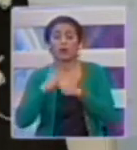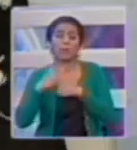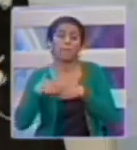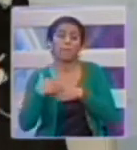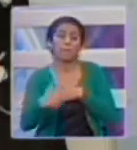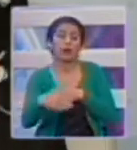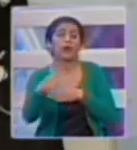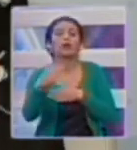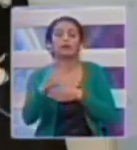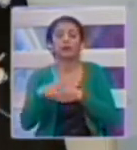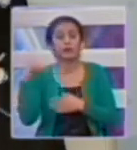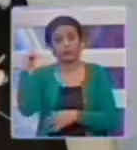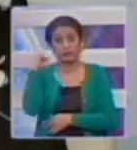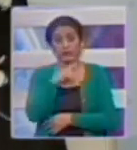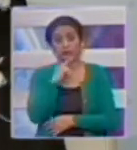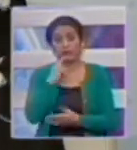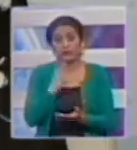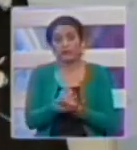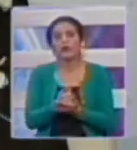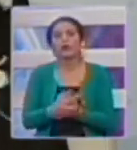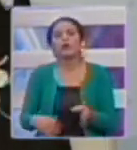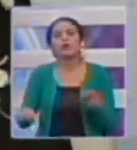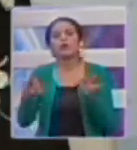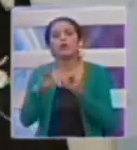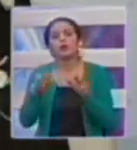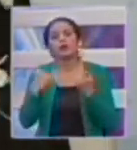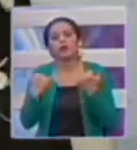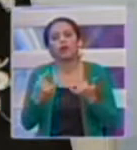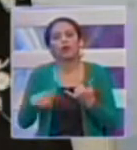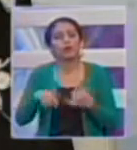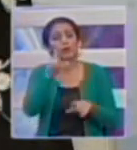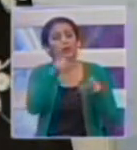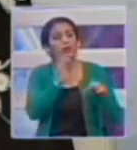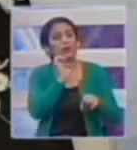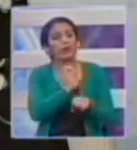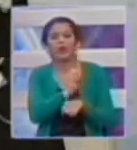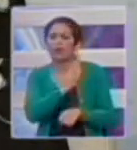pero también para recuperar espacio político en plazas que en